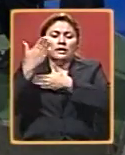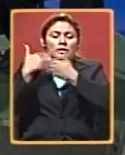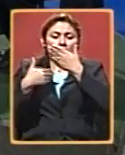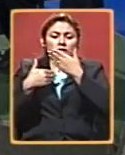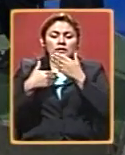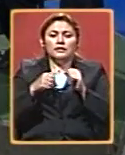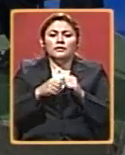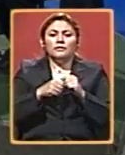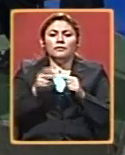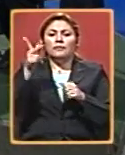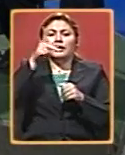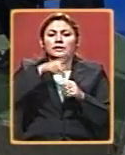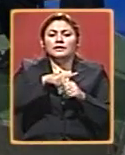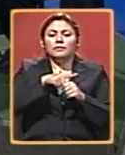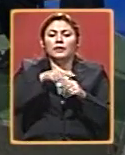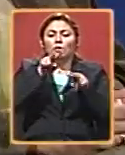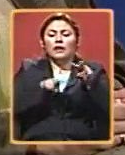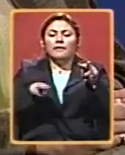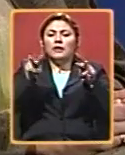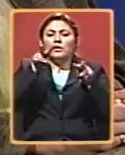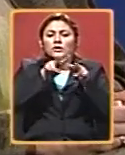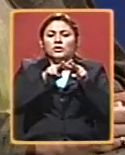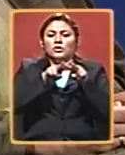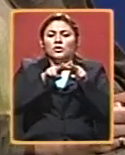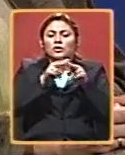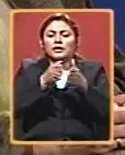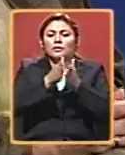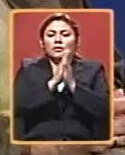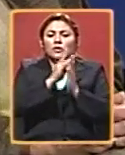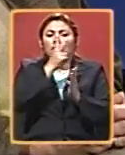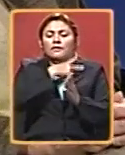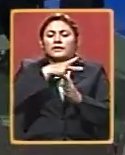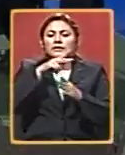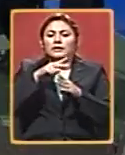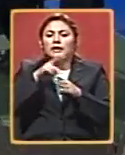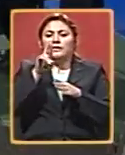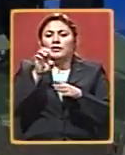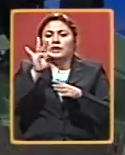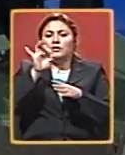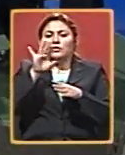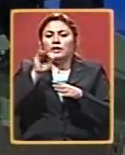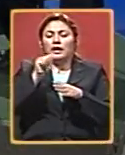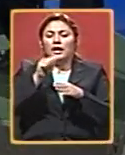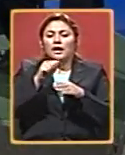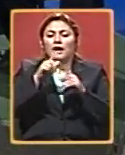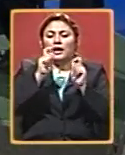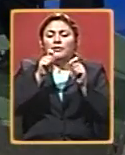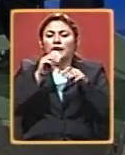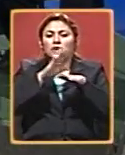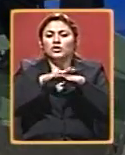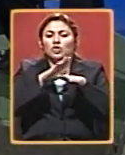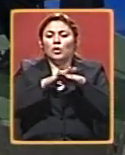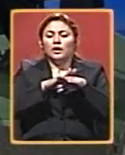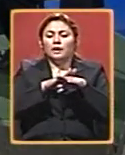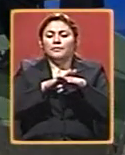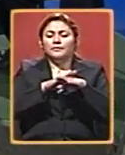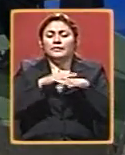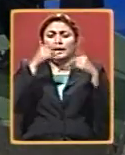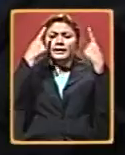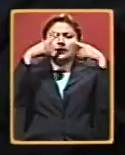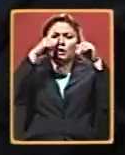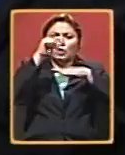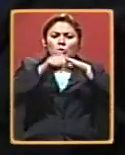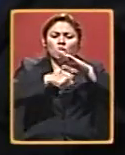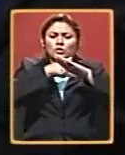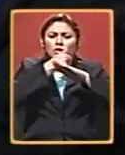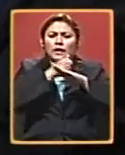una valoración que solicitó la Vicerrectoría Académica de la Universidad de Costa Rica sobre hasta dónde había logrado consolidar